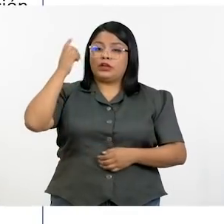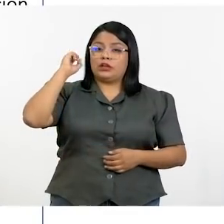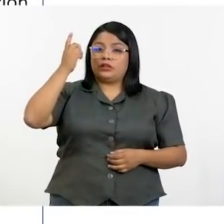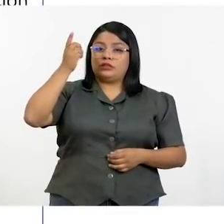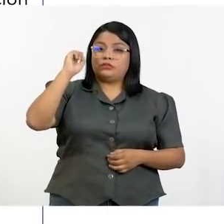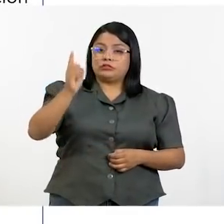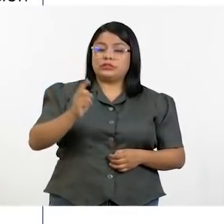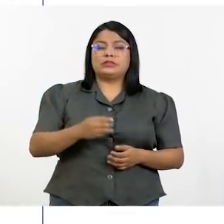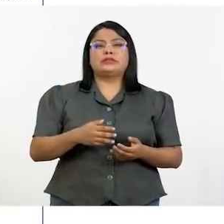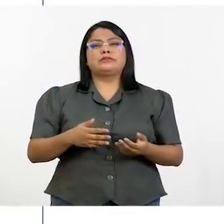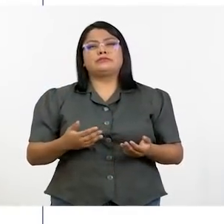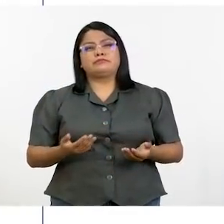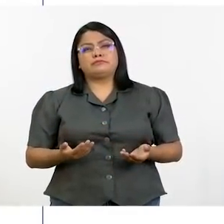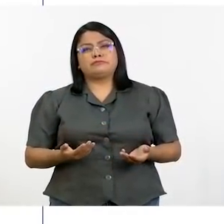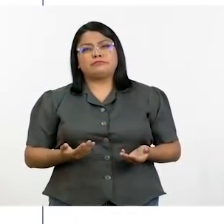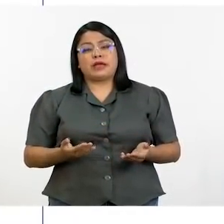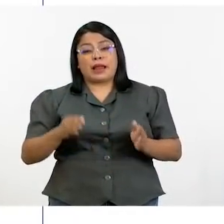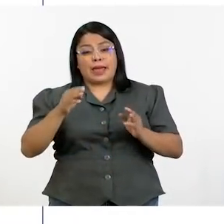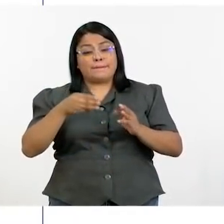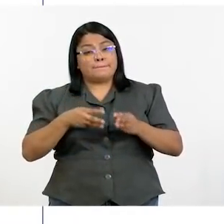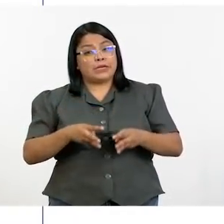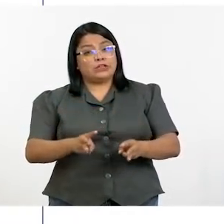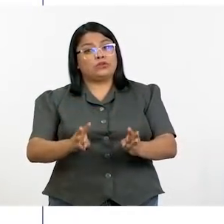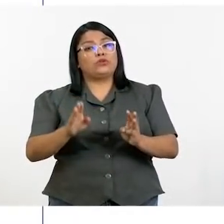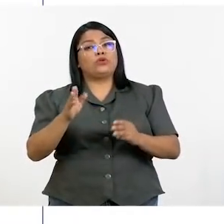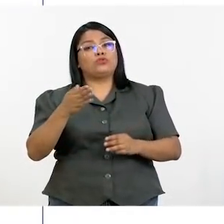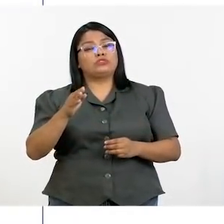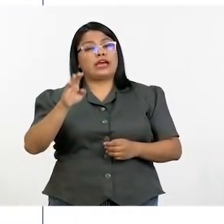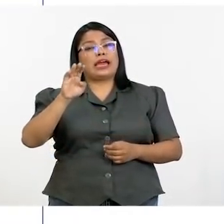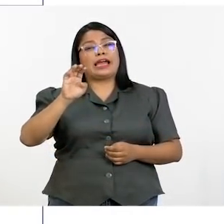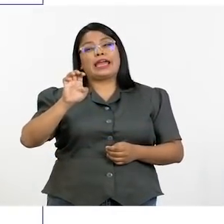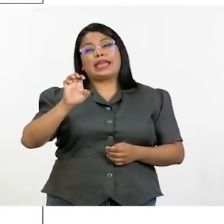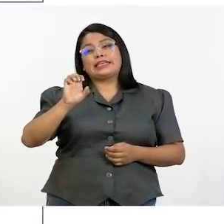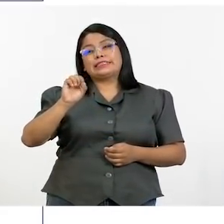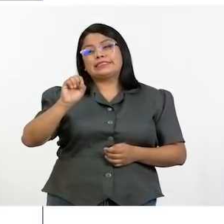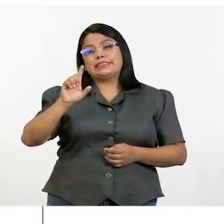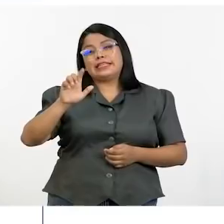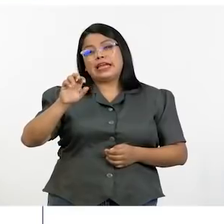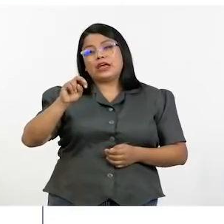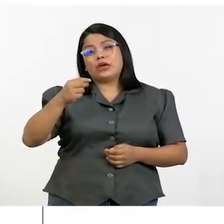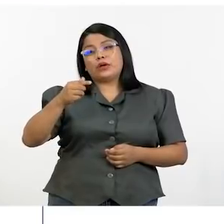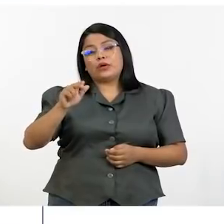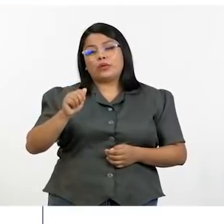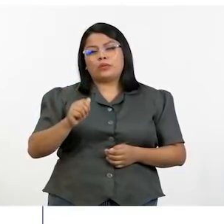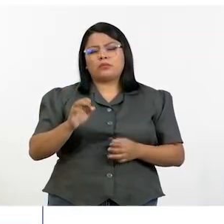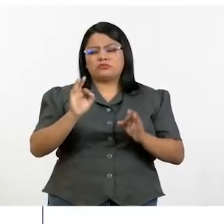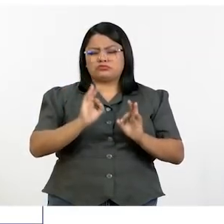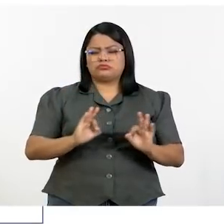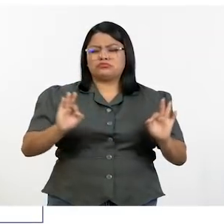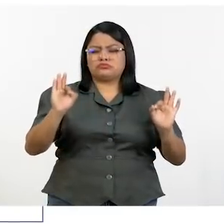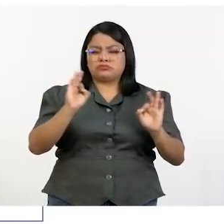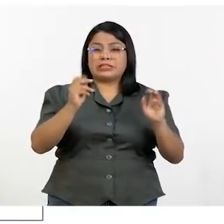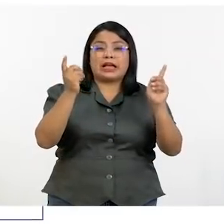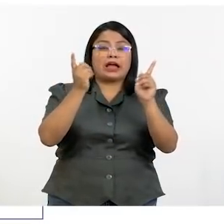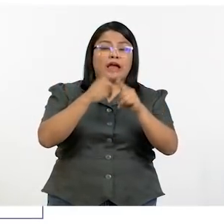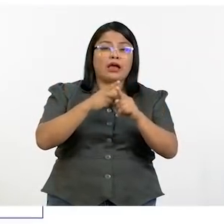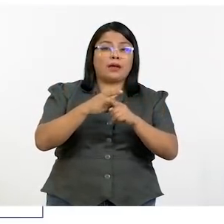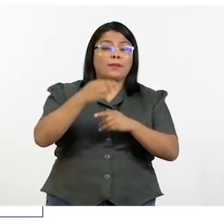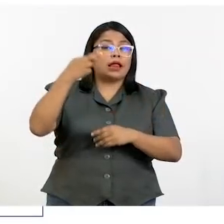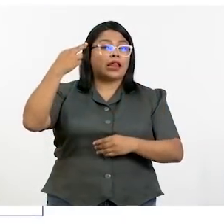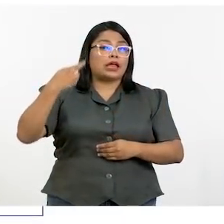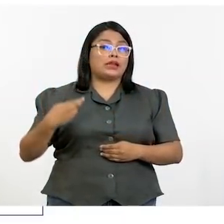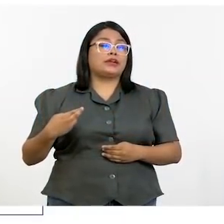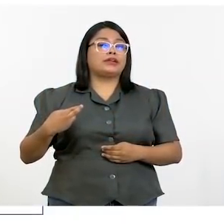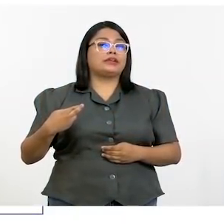al docente sobre cómo debe ser la metodología usada por Eslengua, pero perfectamente podemos nosotros adecuarla a